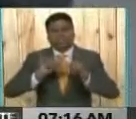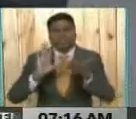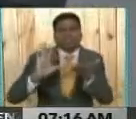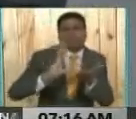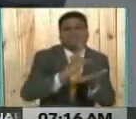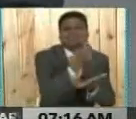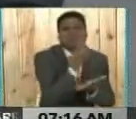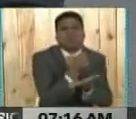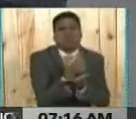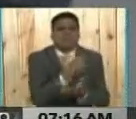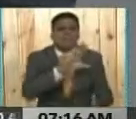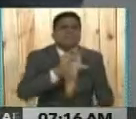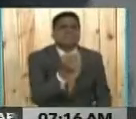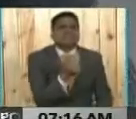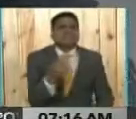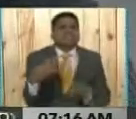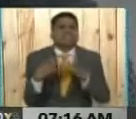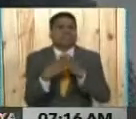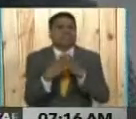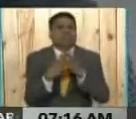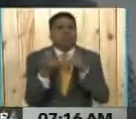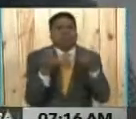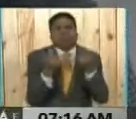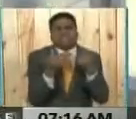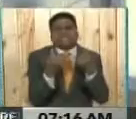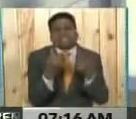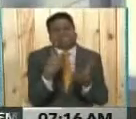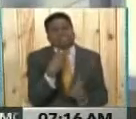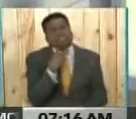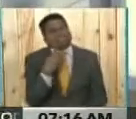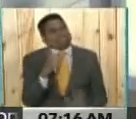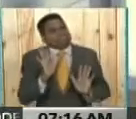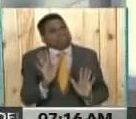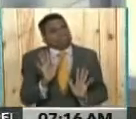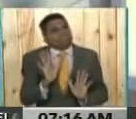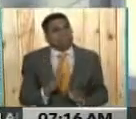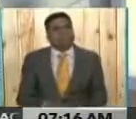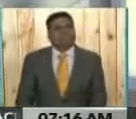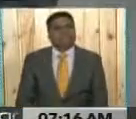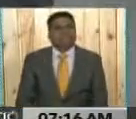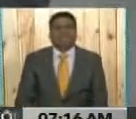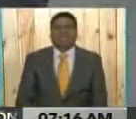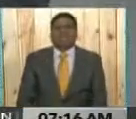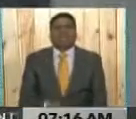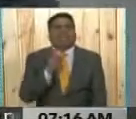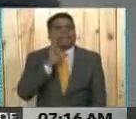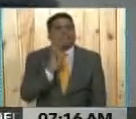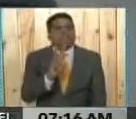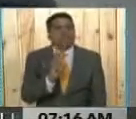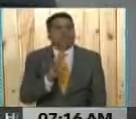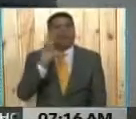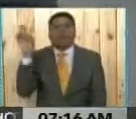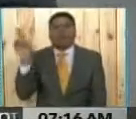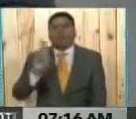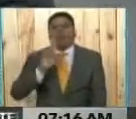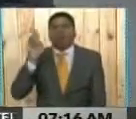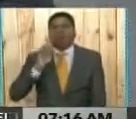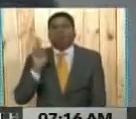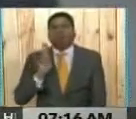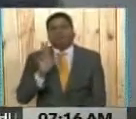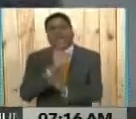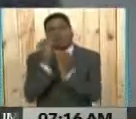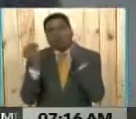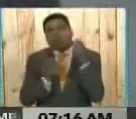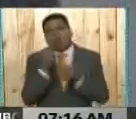agarra por la vía de la comercialización de los espacios y precisamente los utiliza como